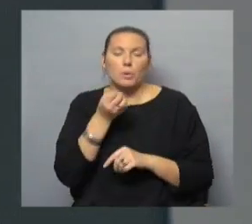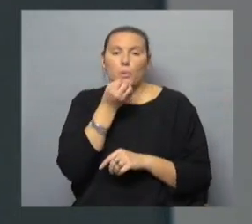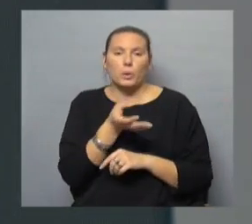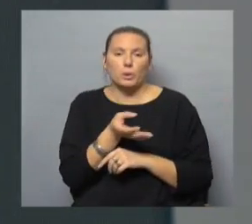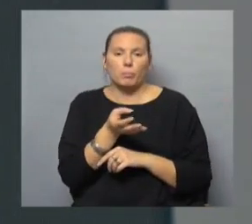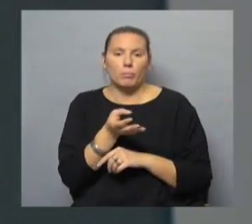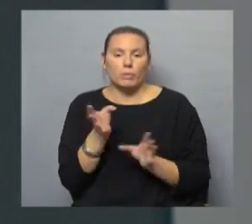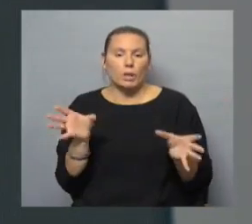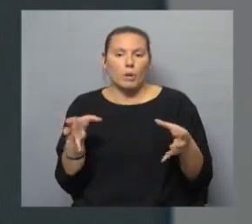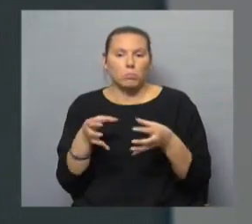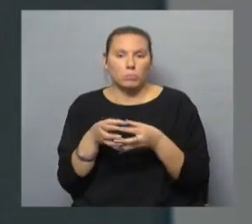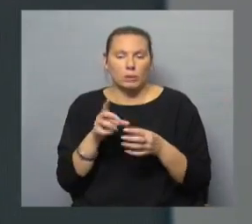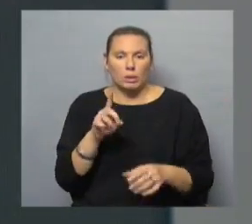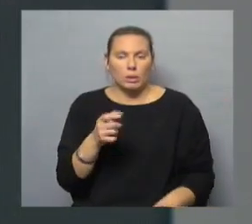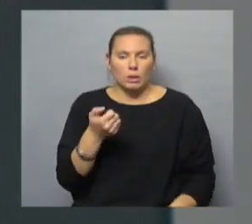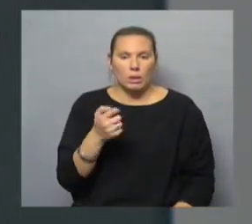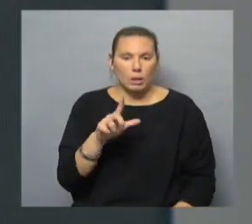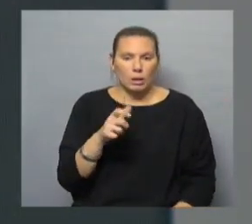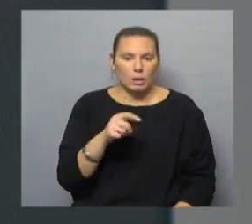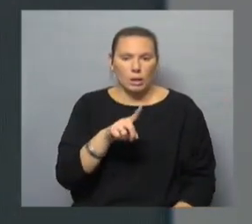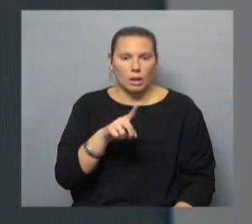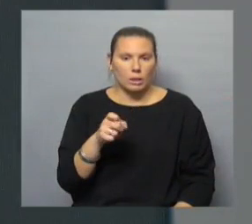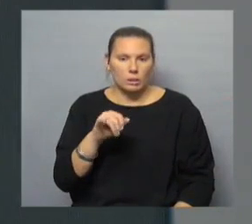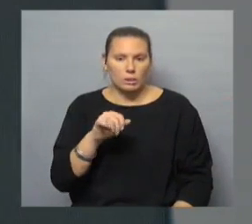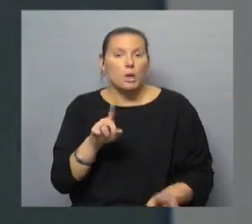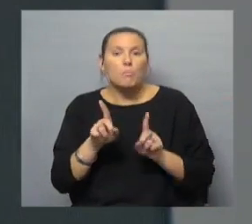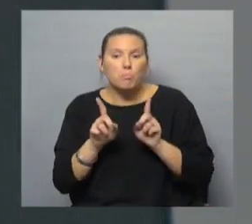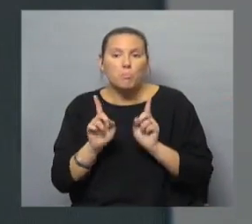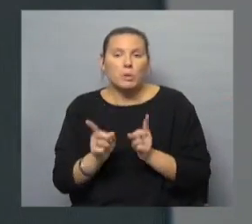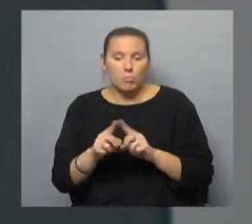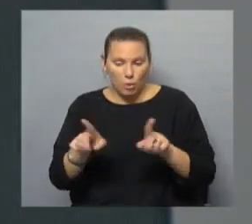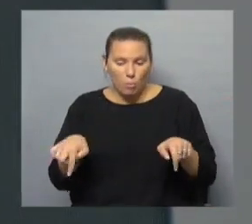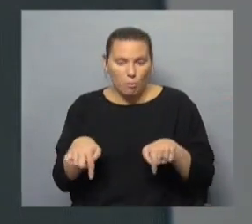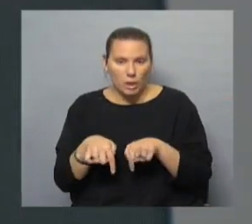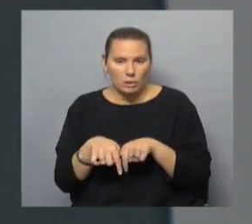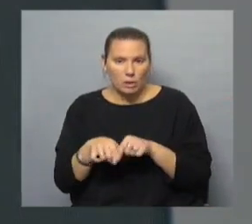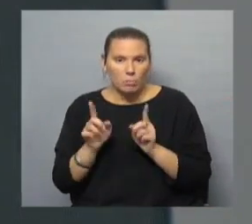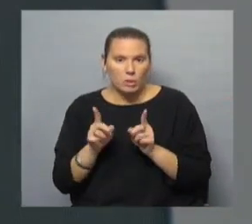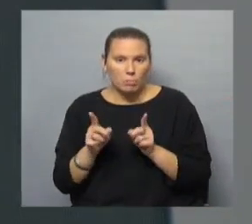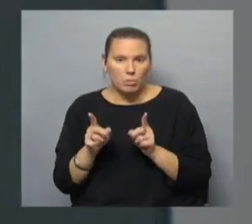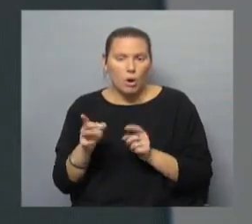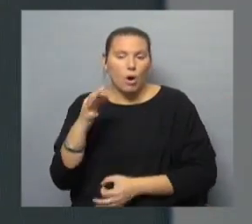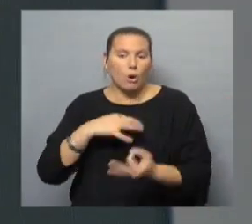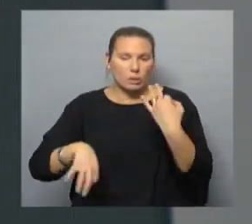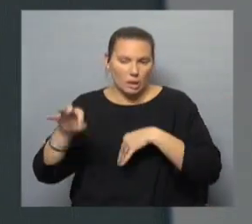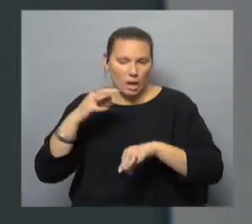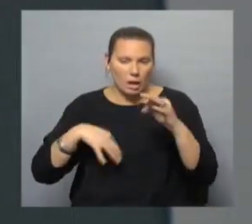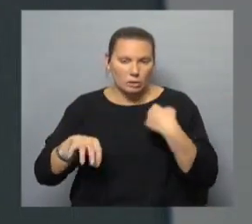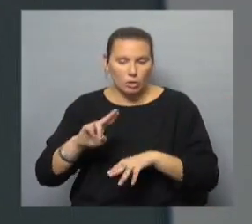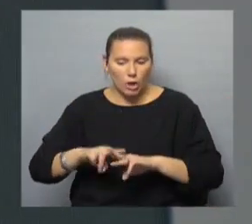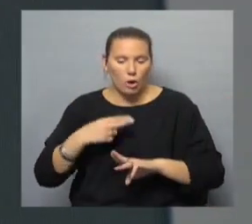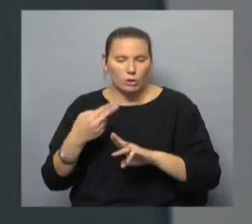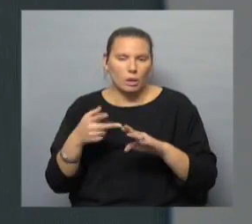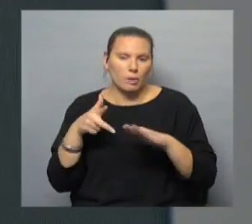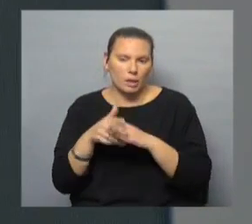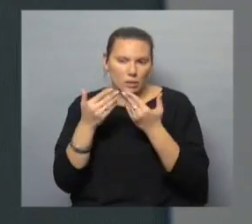que está en conjunto con Galaxy, digamos, dos semanas después, en el mismo espacio, en el mismo lugar, montamos una obra de teatro que reestrenamos